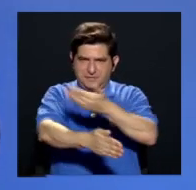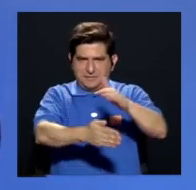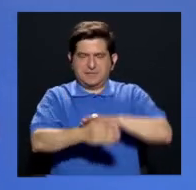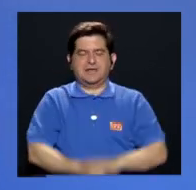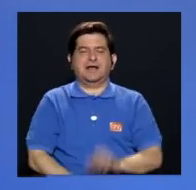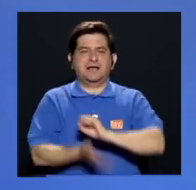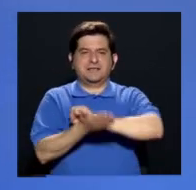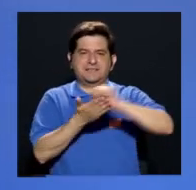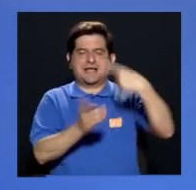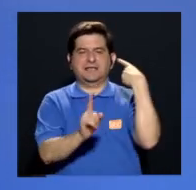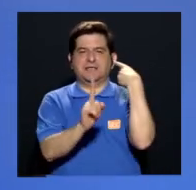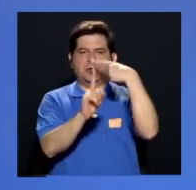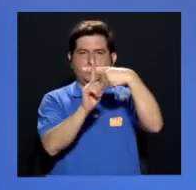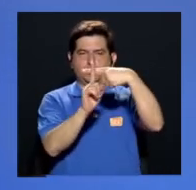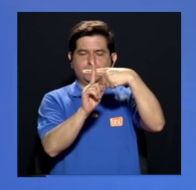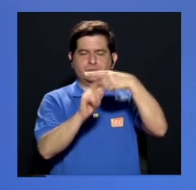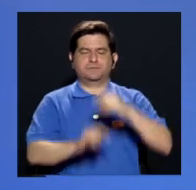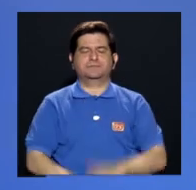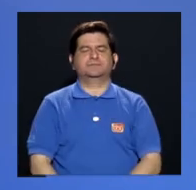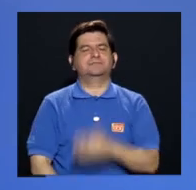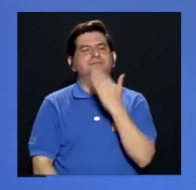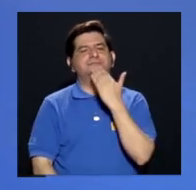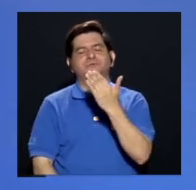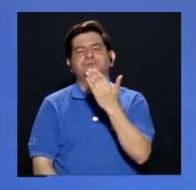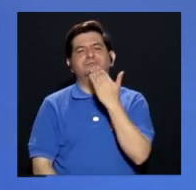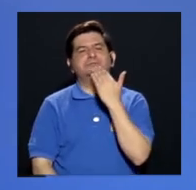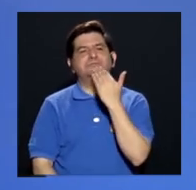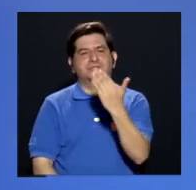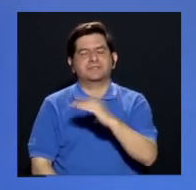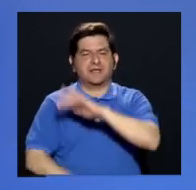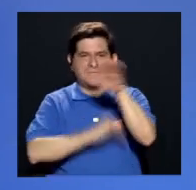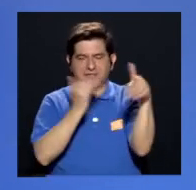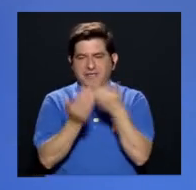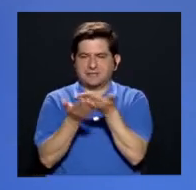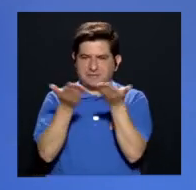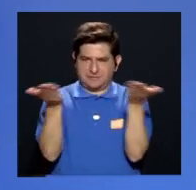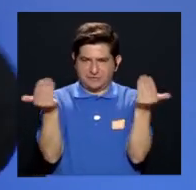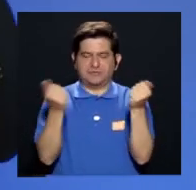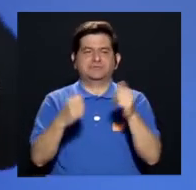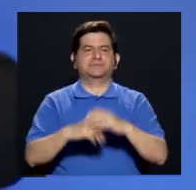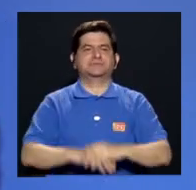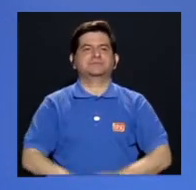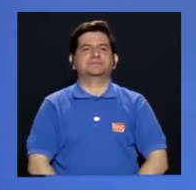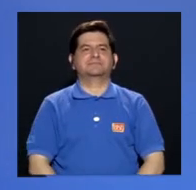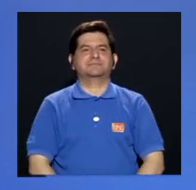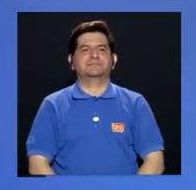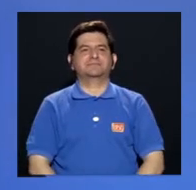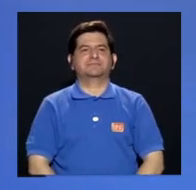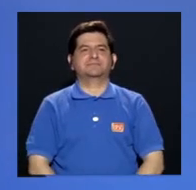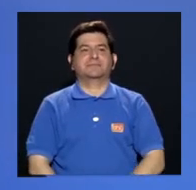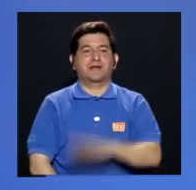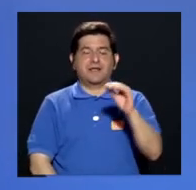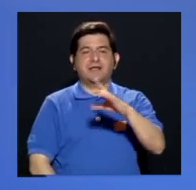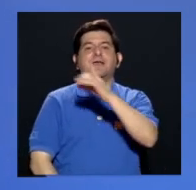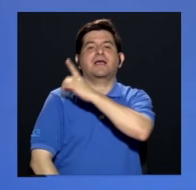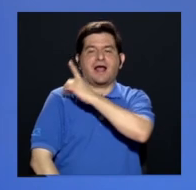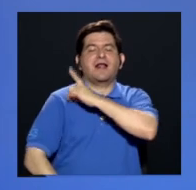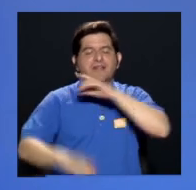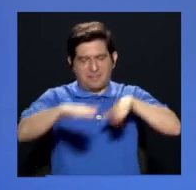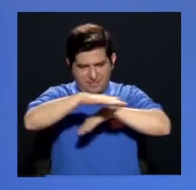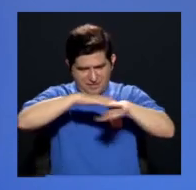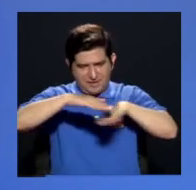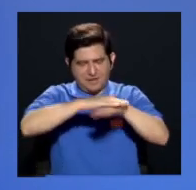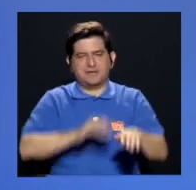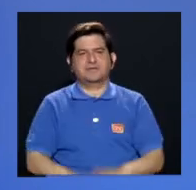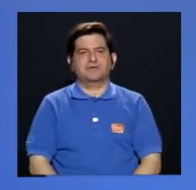de Santa Cruz. Muchísimas gracias a todos ellos y al director de la sede,